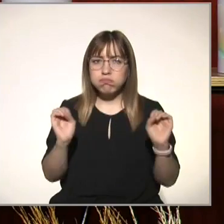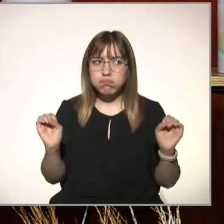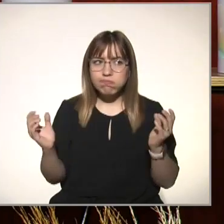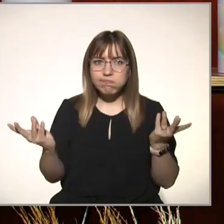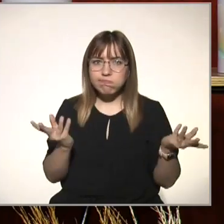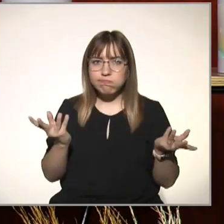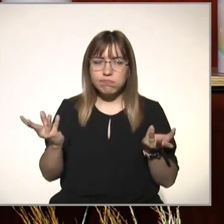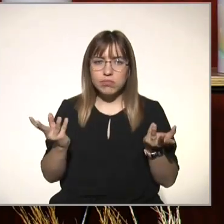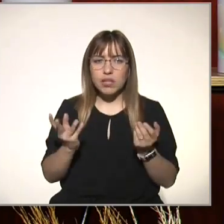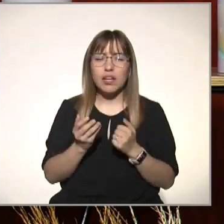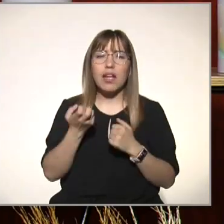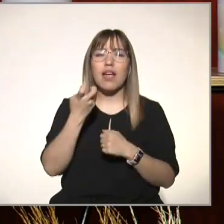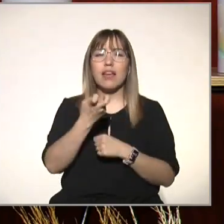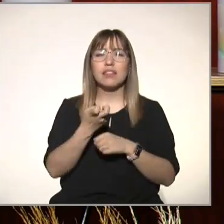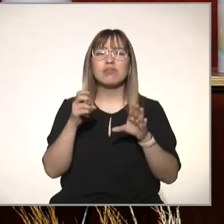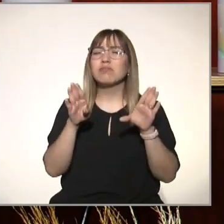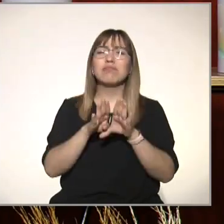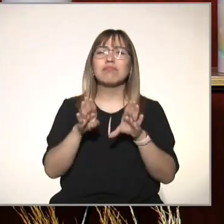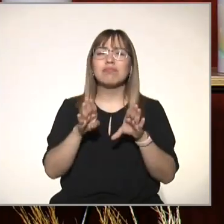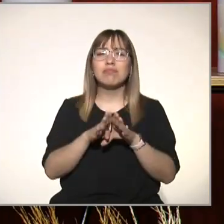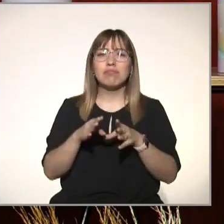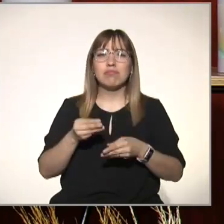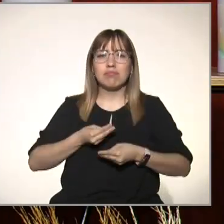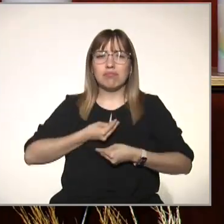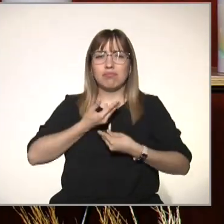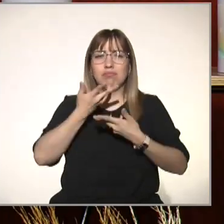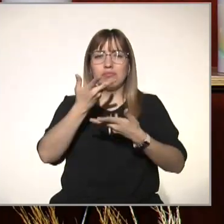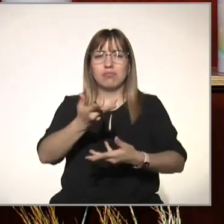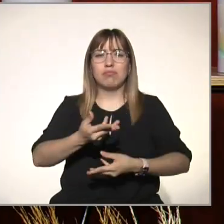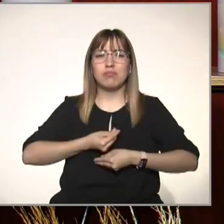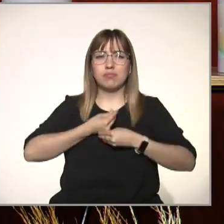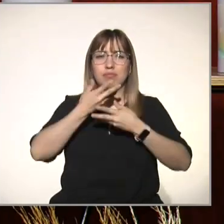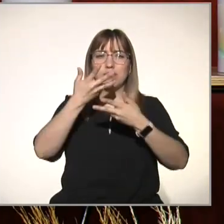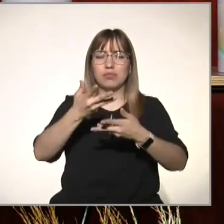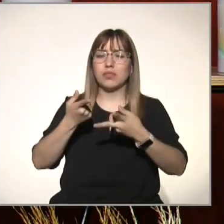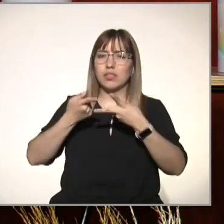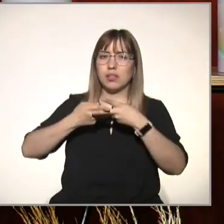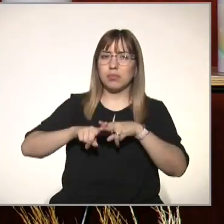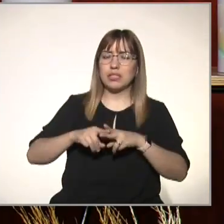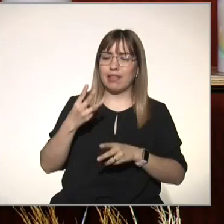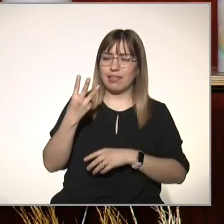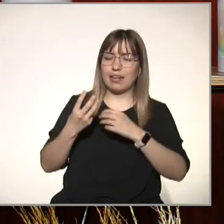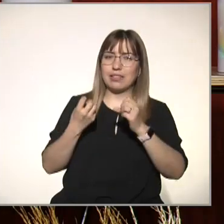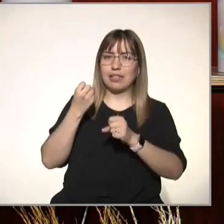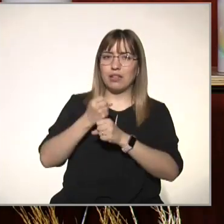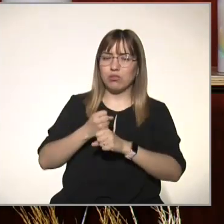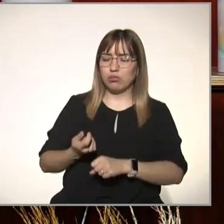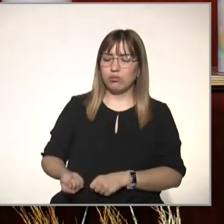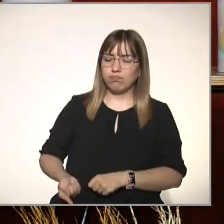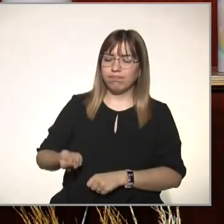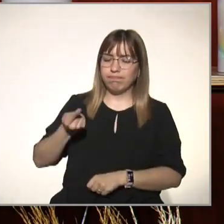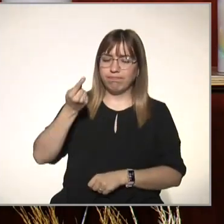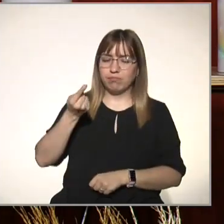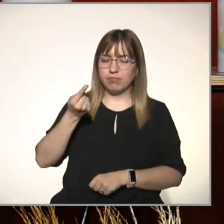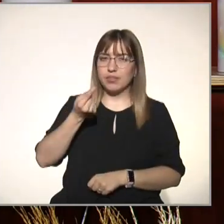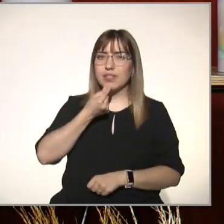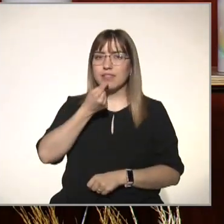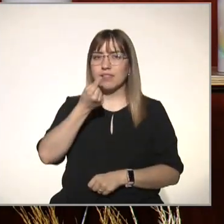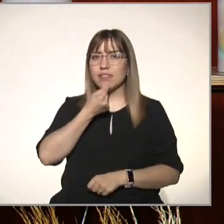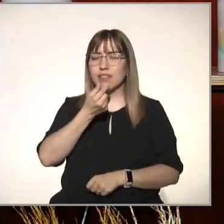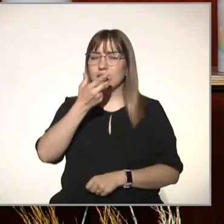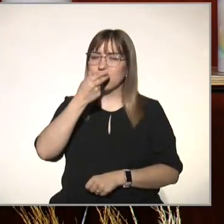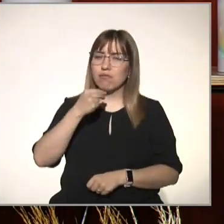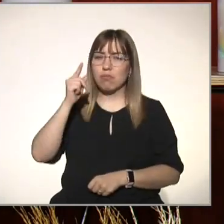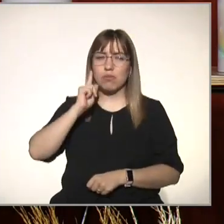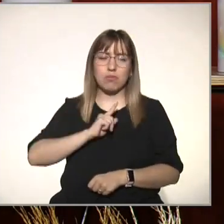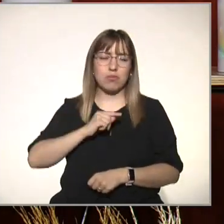formando a partir más o menos, o se va expresando a partir más o menos de los 3 años de edad, cuando ya el niño, la niña, el